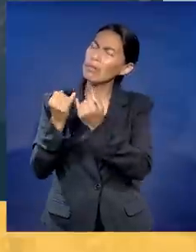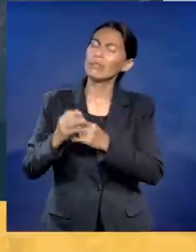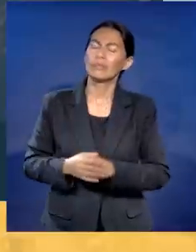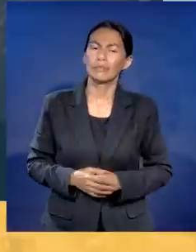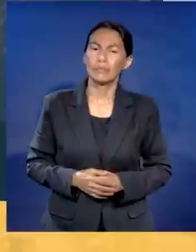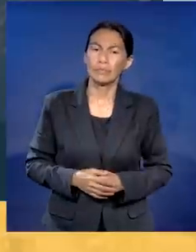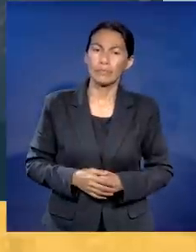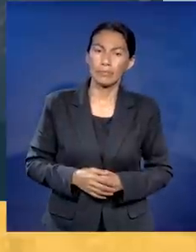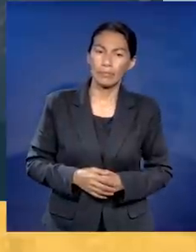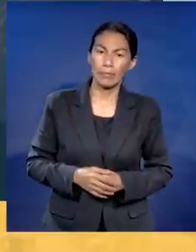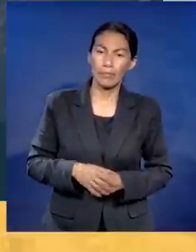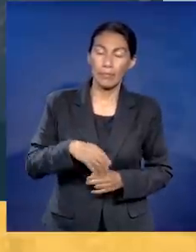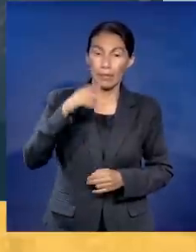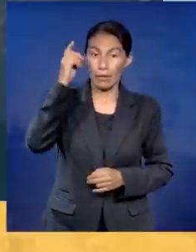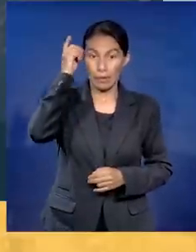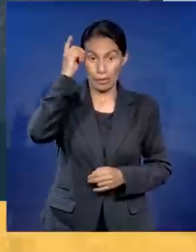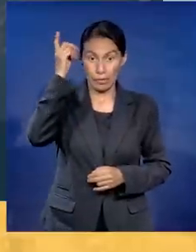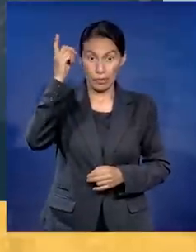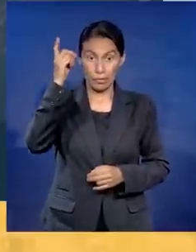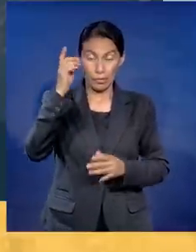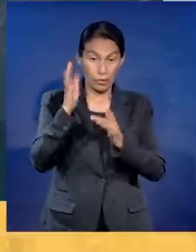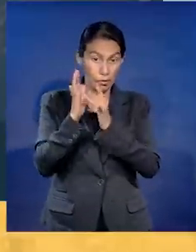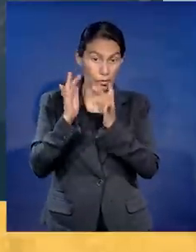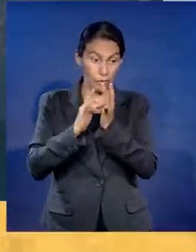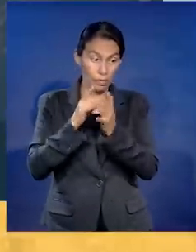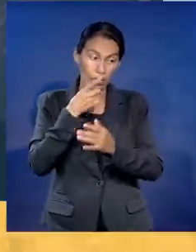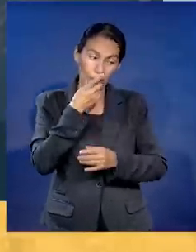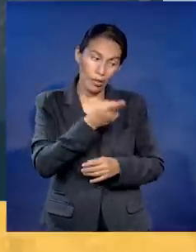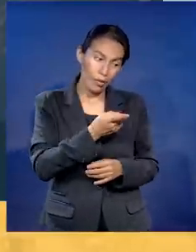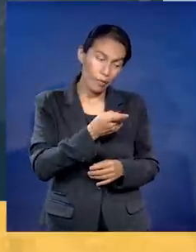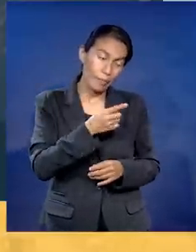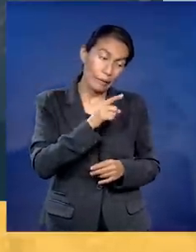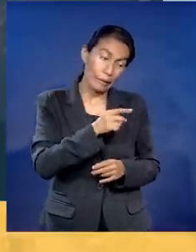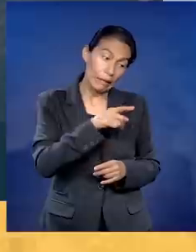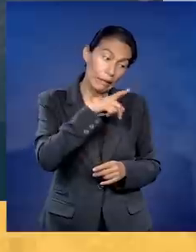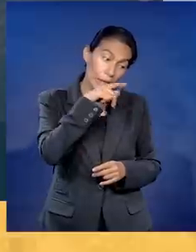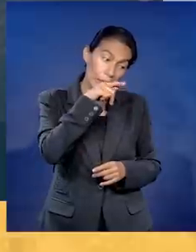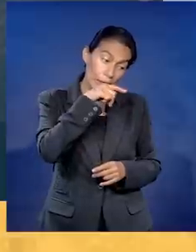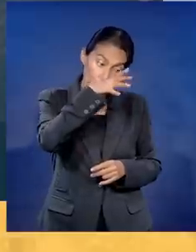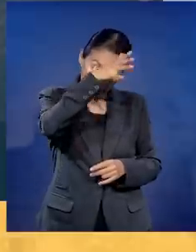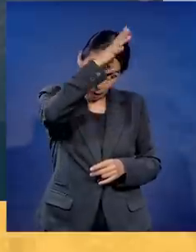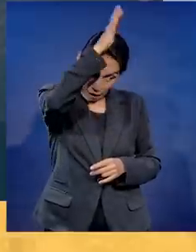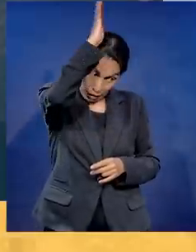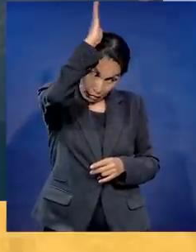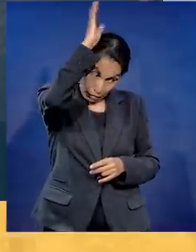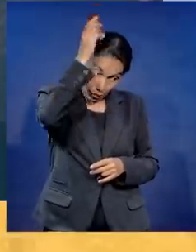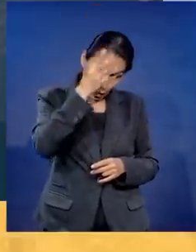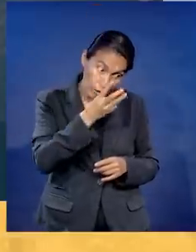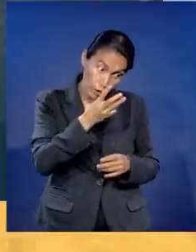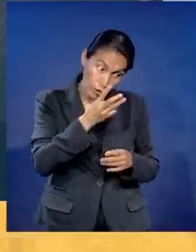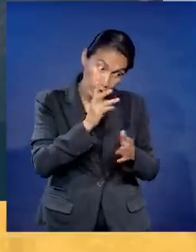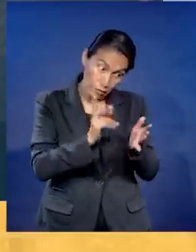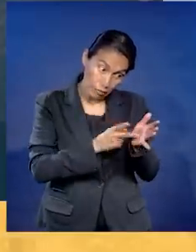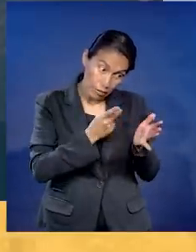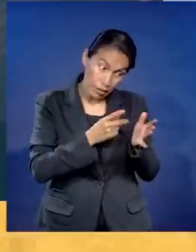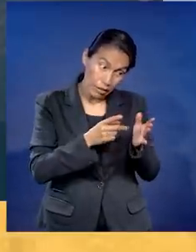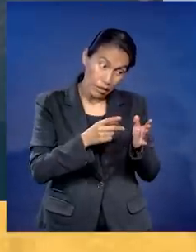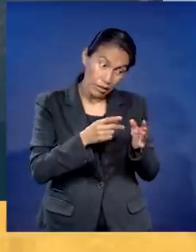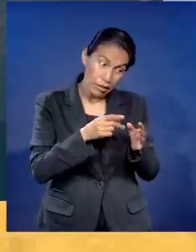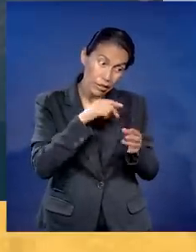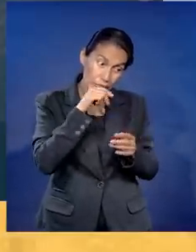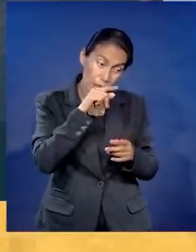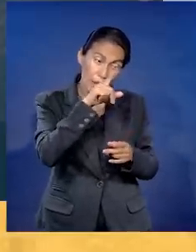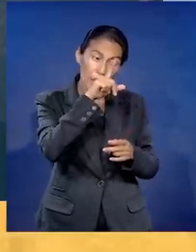Y él le dijo, Pedro, te digo que el gallo no cantará hoy antes que tú niegues 3 veces que me conoces.